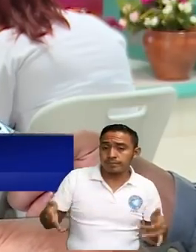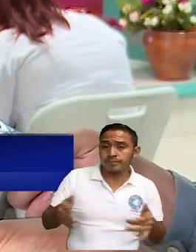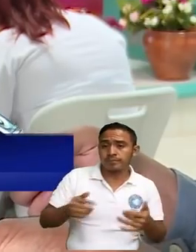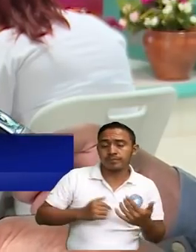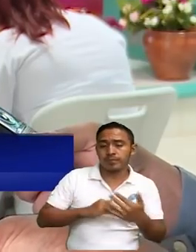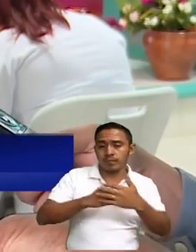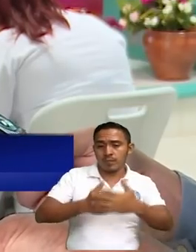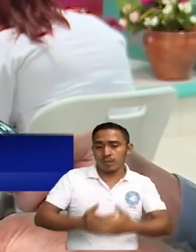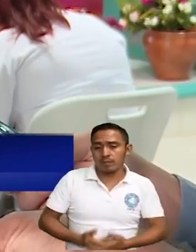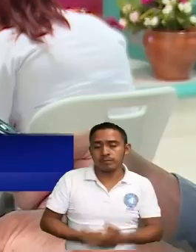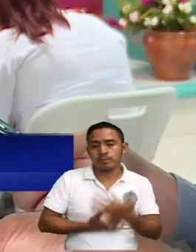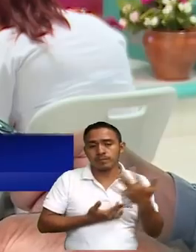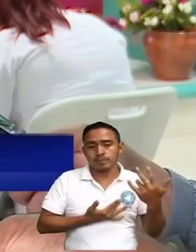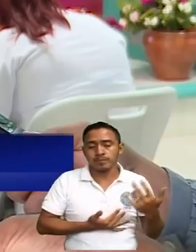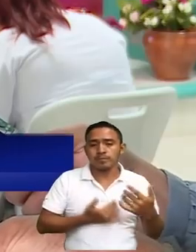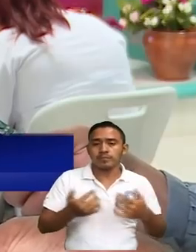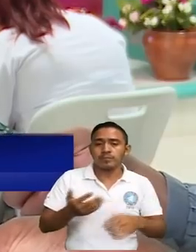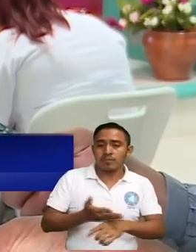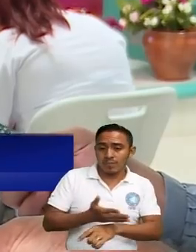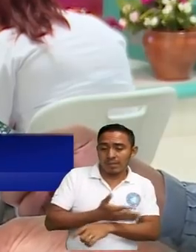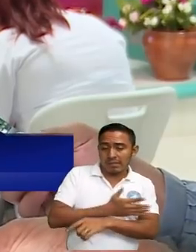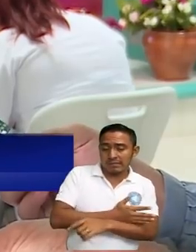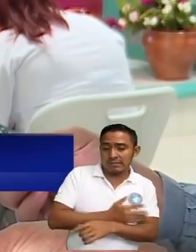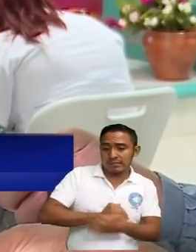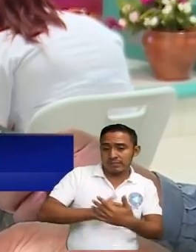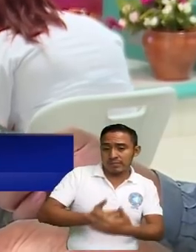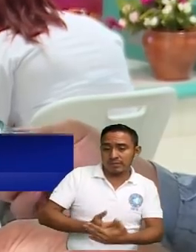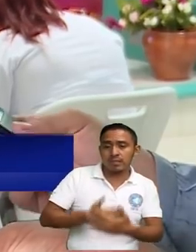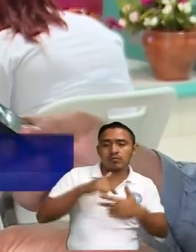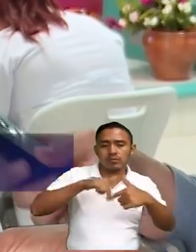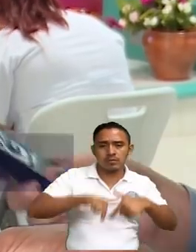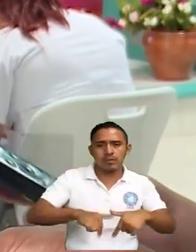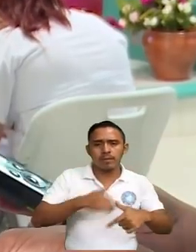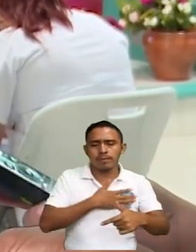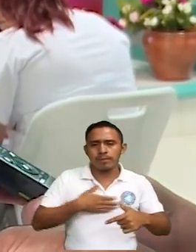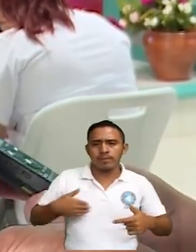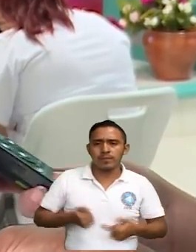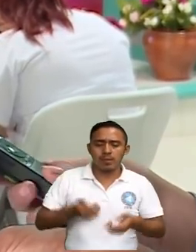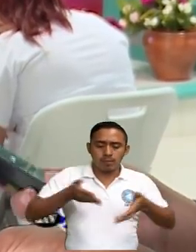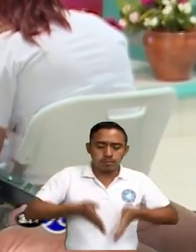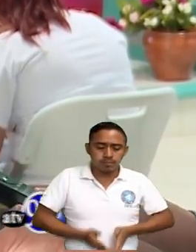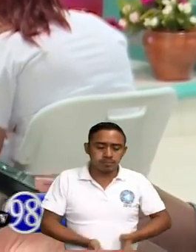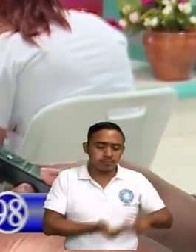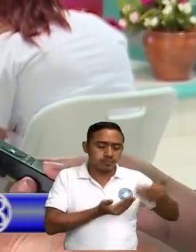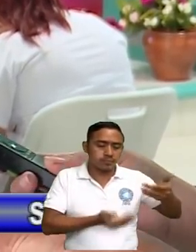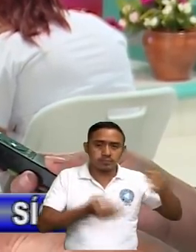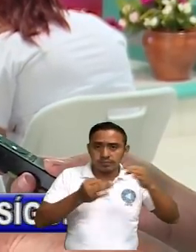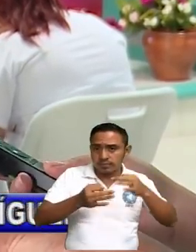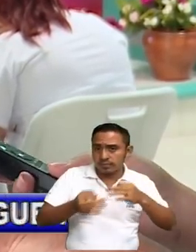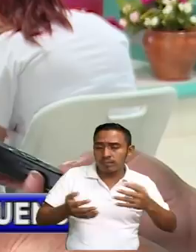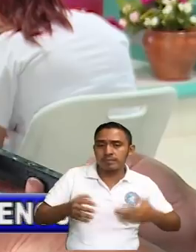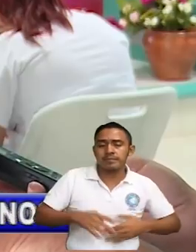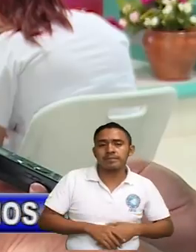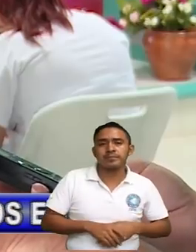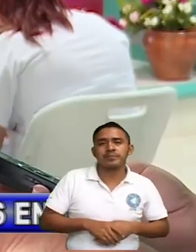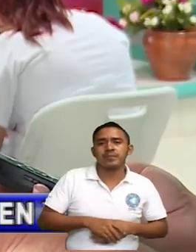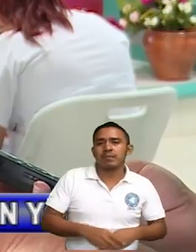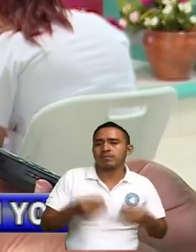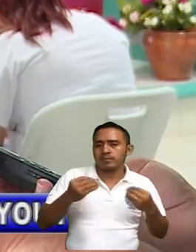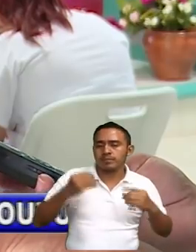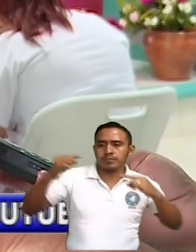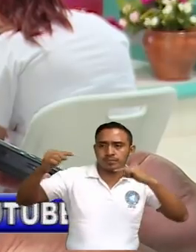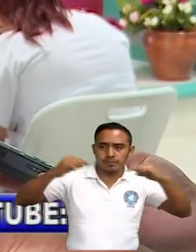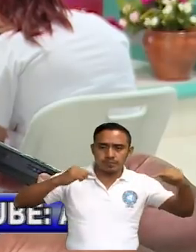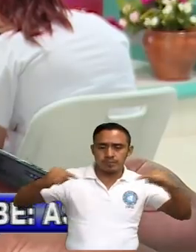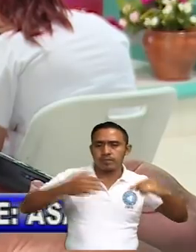esperando desde la preconcepción, estamos mejorando el nacimiento de los niños, tenemos mucha estrategia en